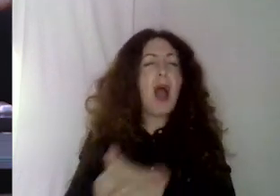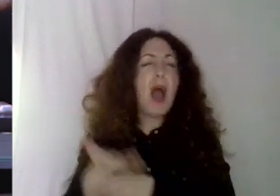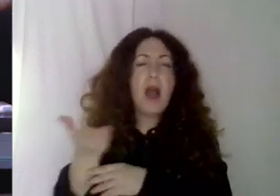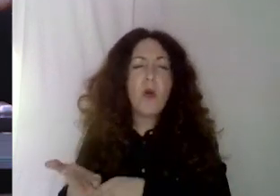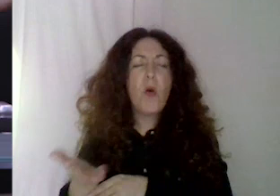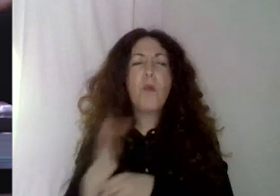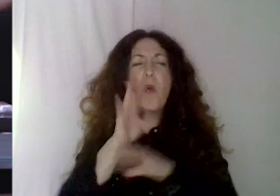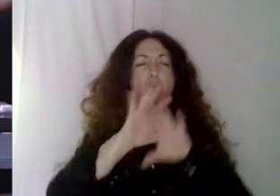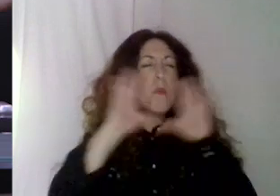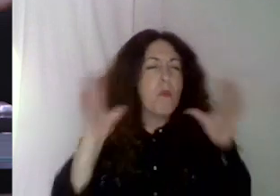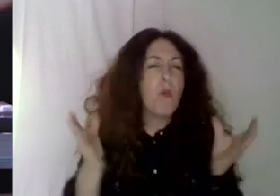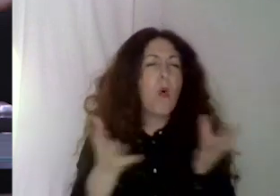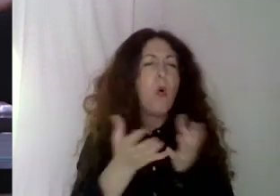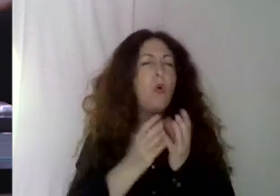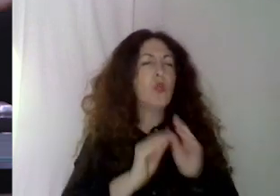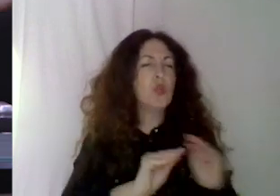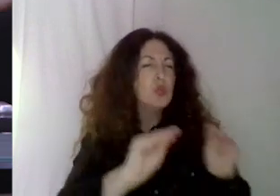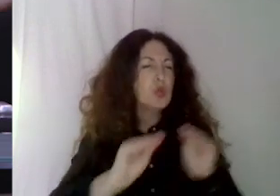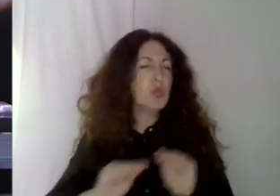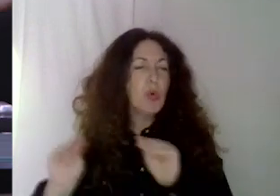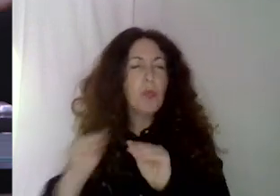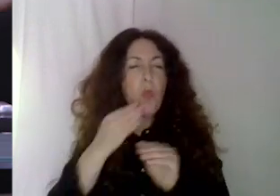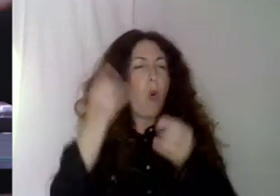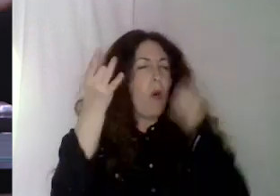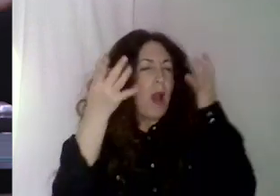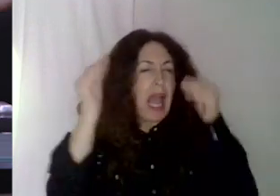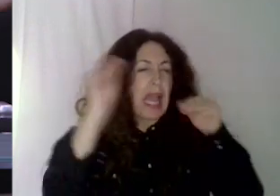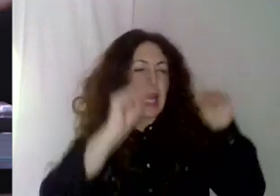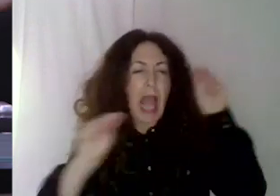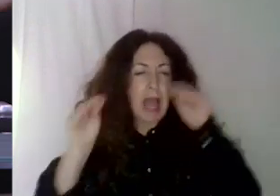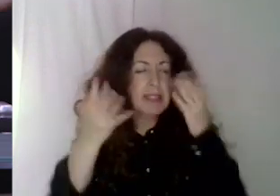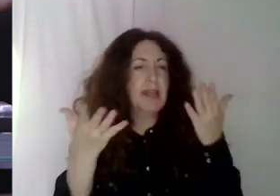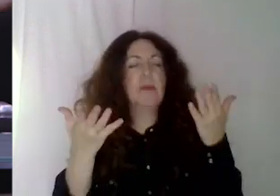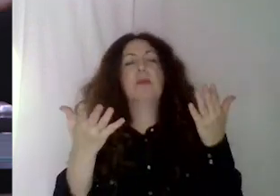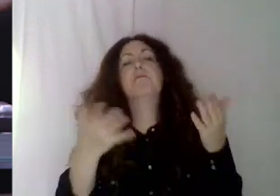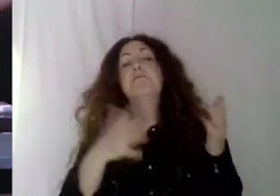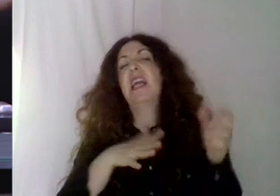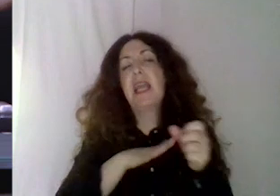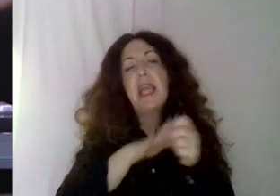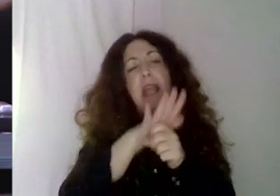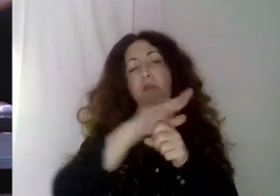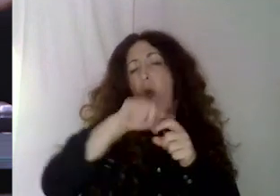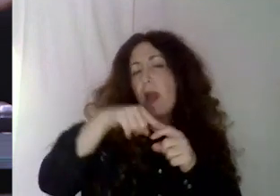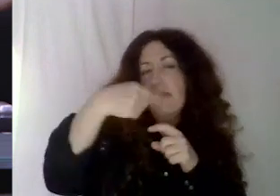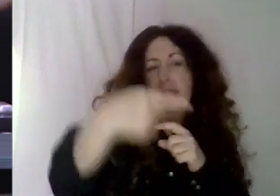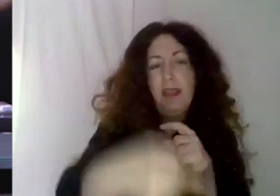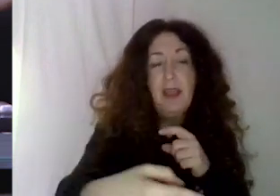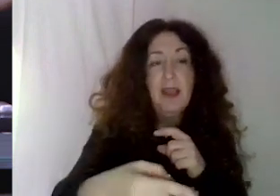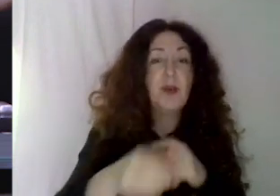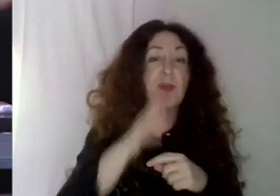como, en fin, como mundos, ¿verdad?, es decir, creativos que han